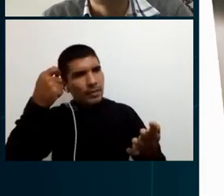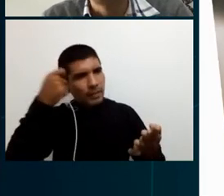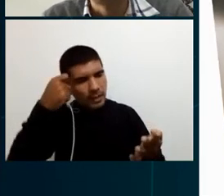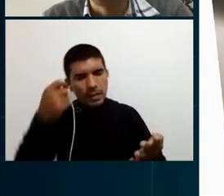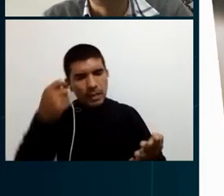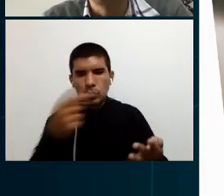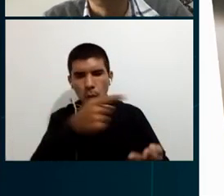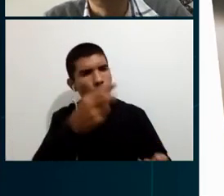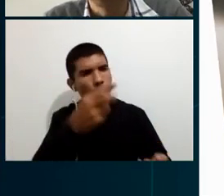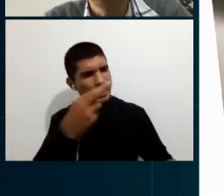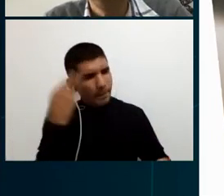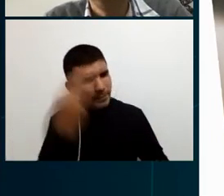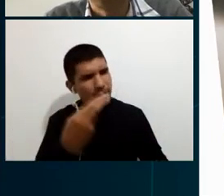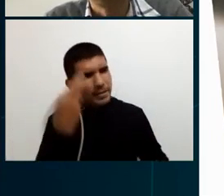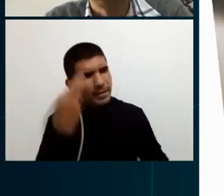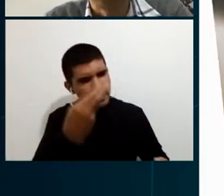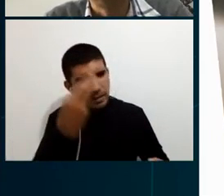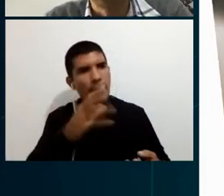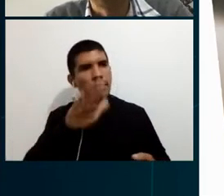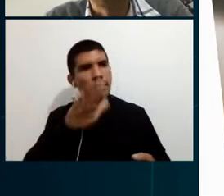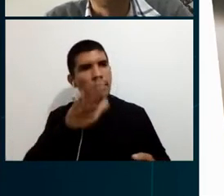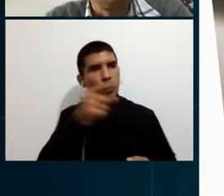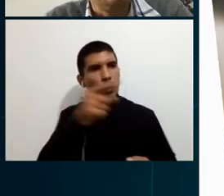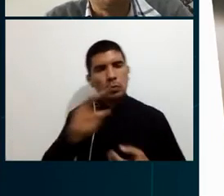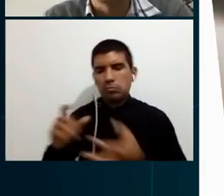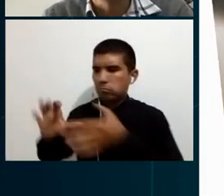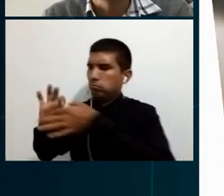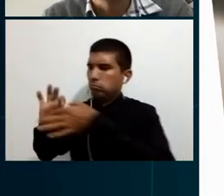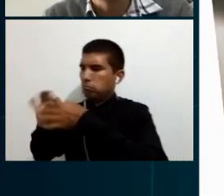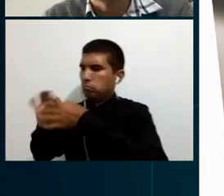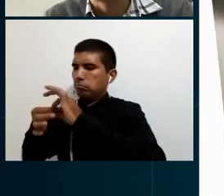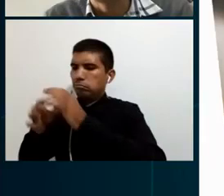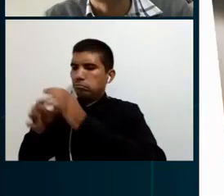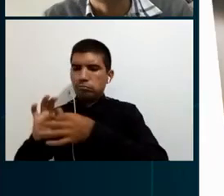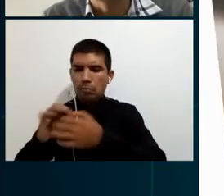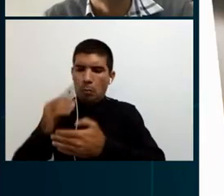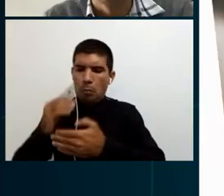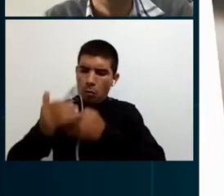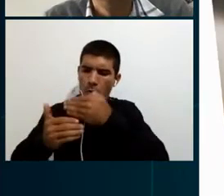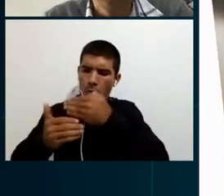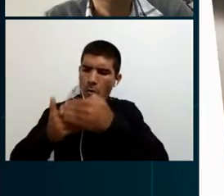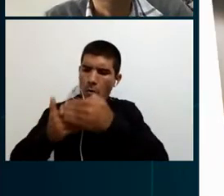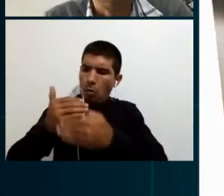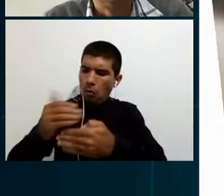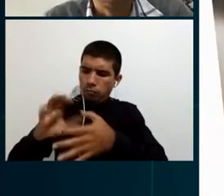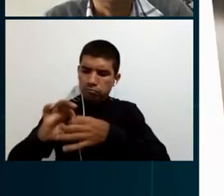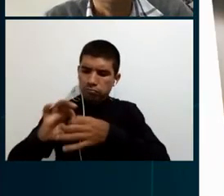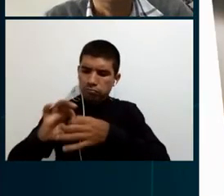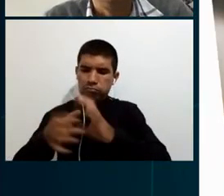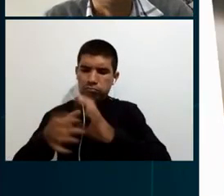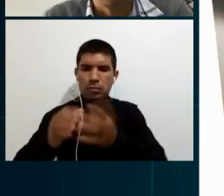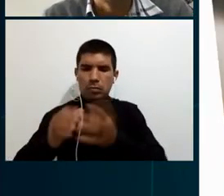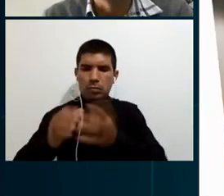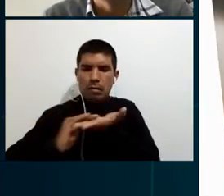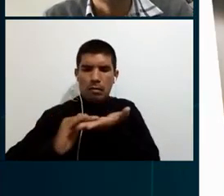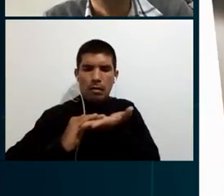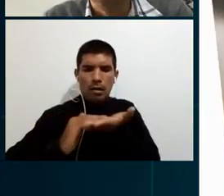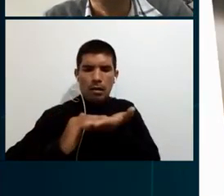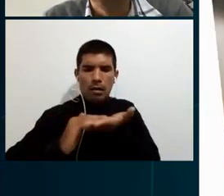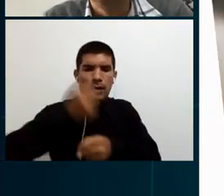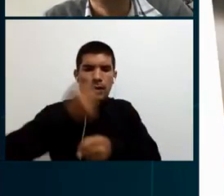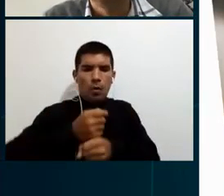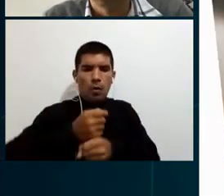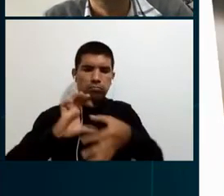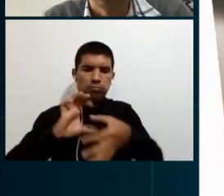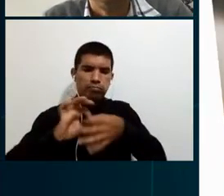muchos negocios similares. Creo que es por donde debemos empezar. Cualquier persona puede automatizar desde, yo creo que desde el portero